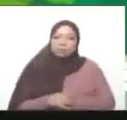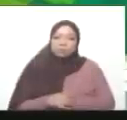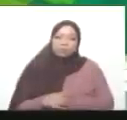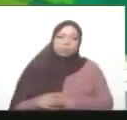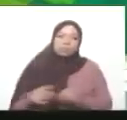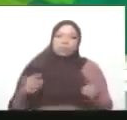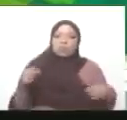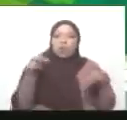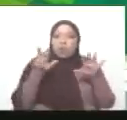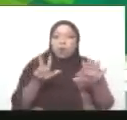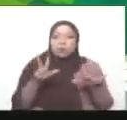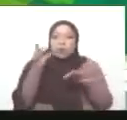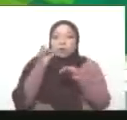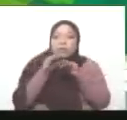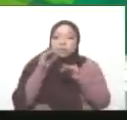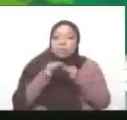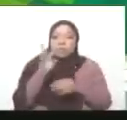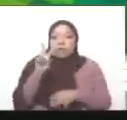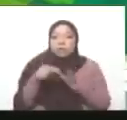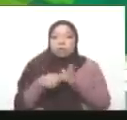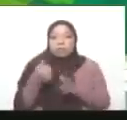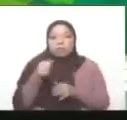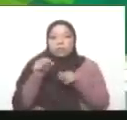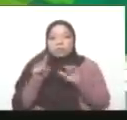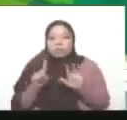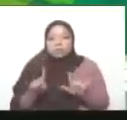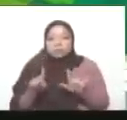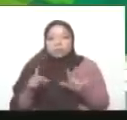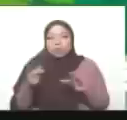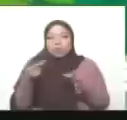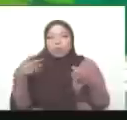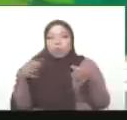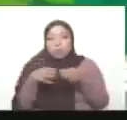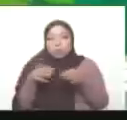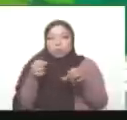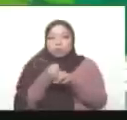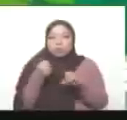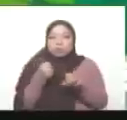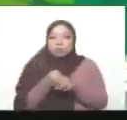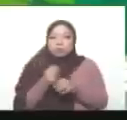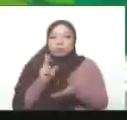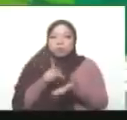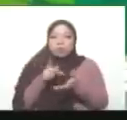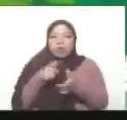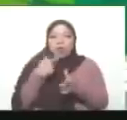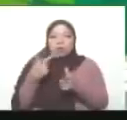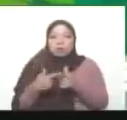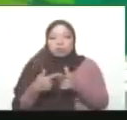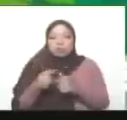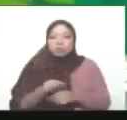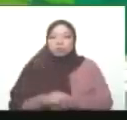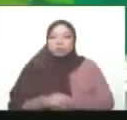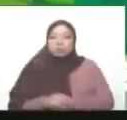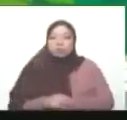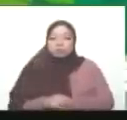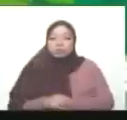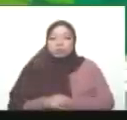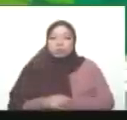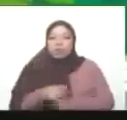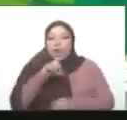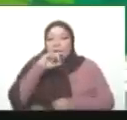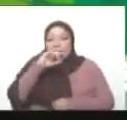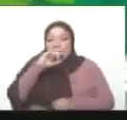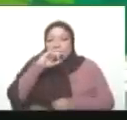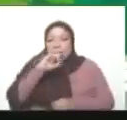el ocho de septiembre de 2016 el jefe del Comando Sur para entonces se acuerdan de cortic que tanto nos